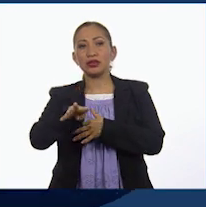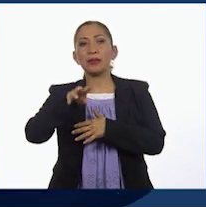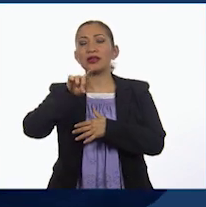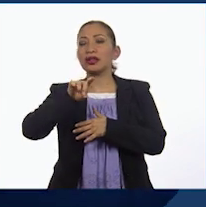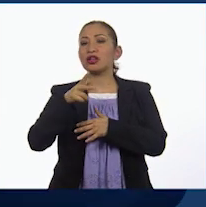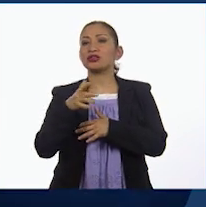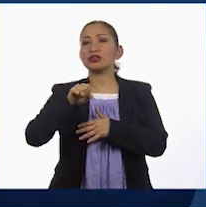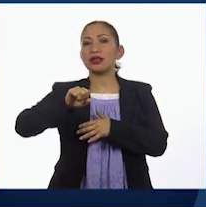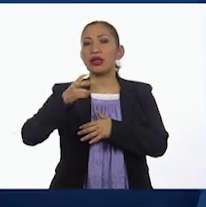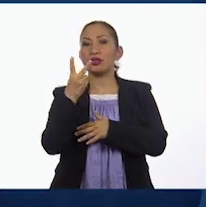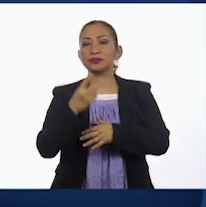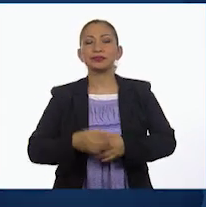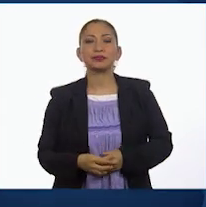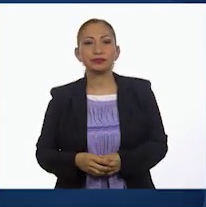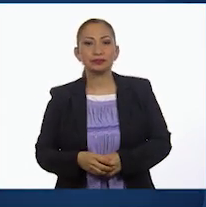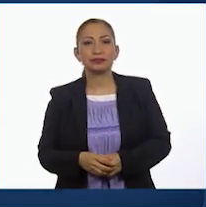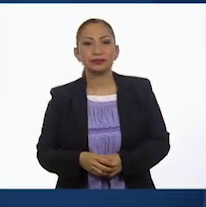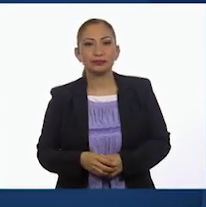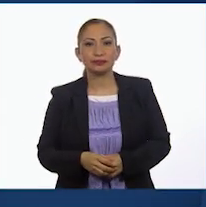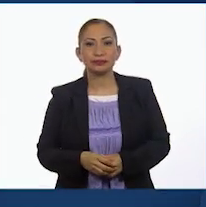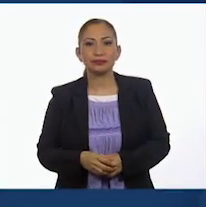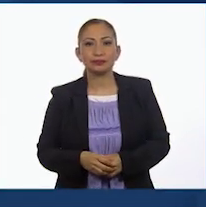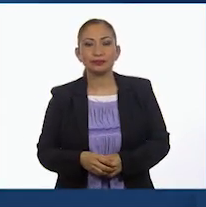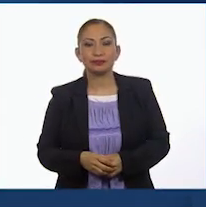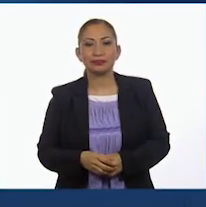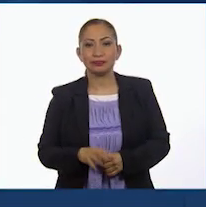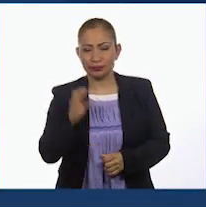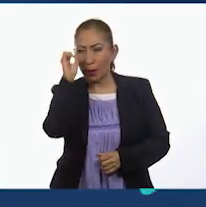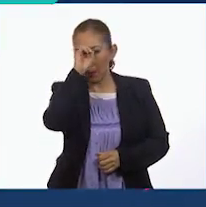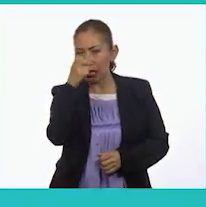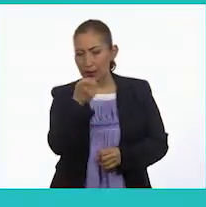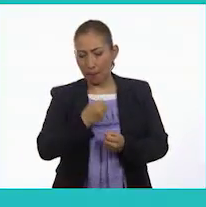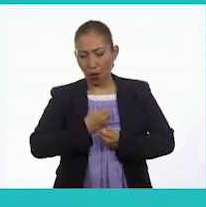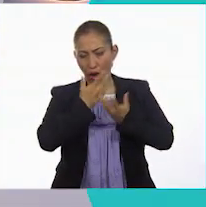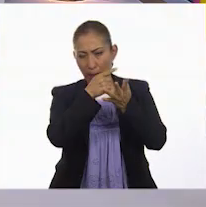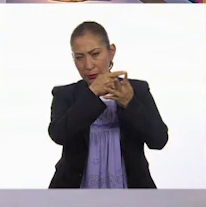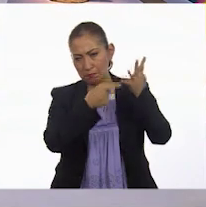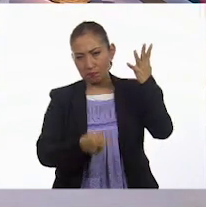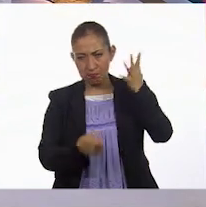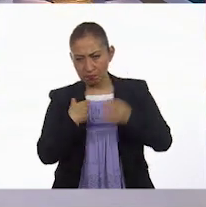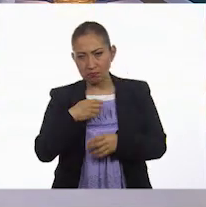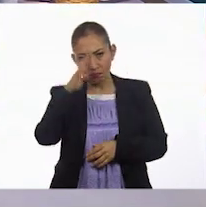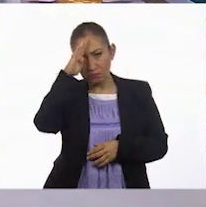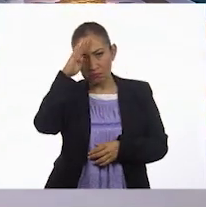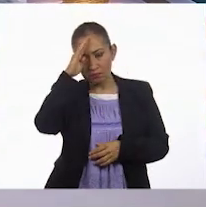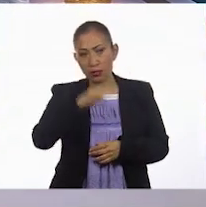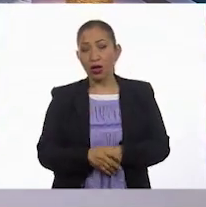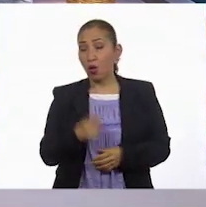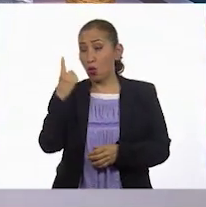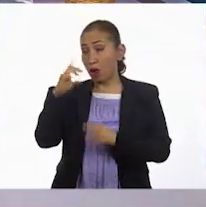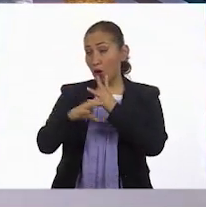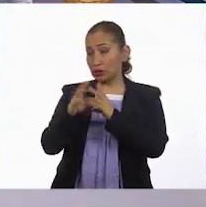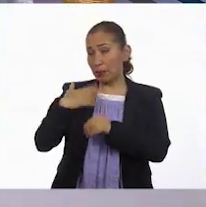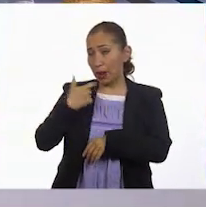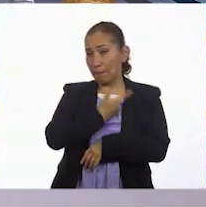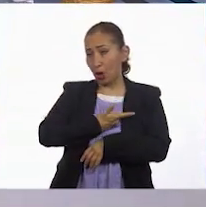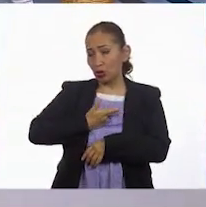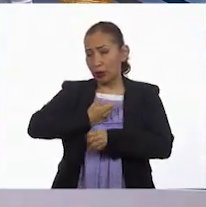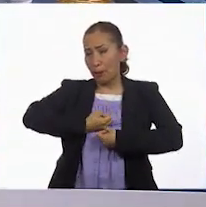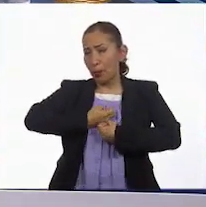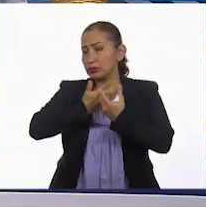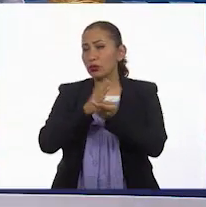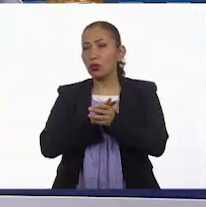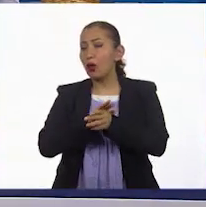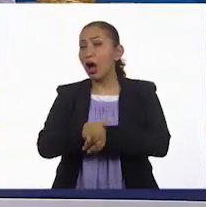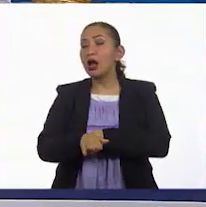y 62. ¿Qué te parecieron estos poemas, María? Una de las cosas que más me gusta de la